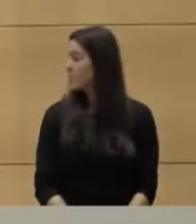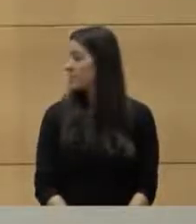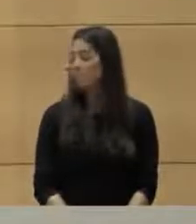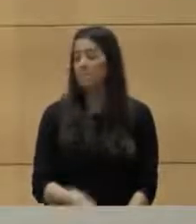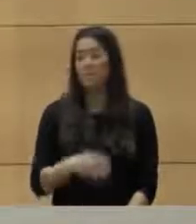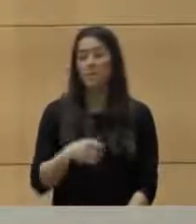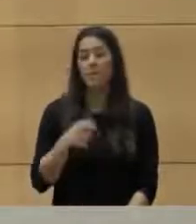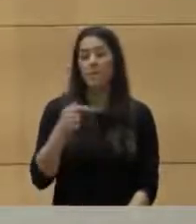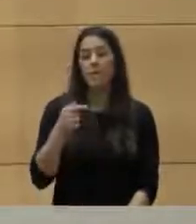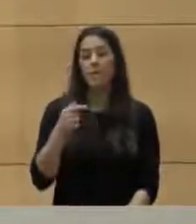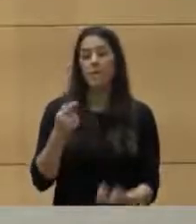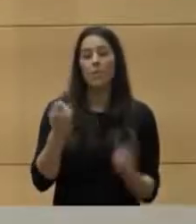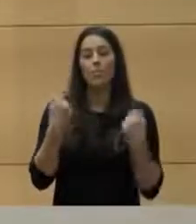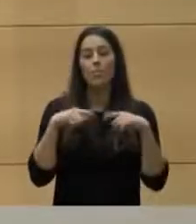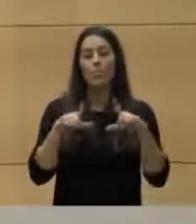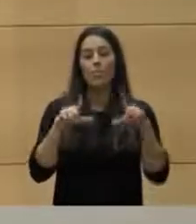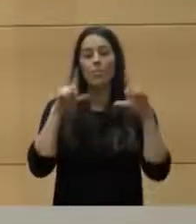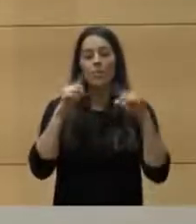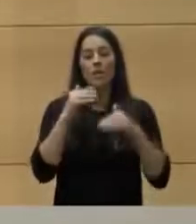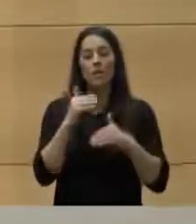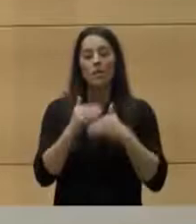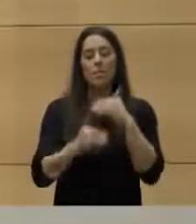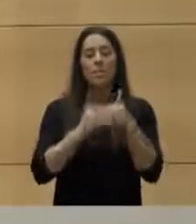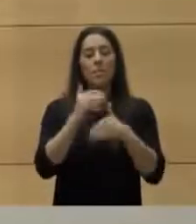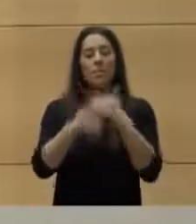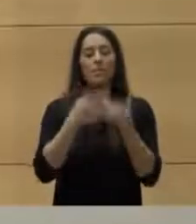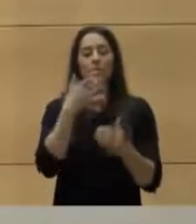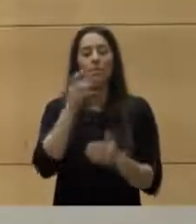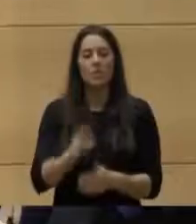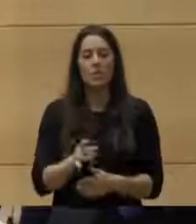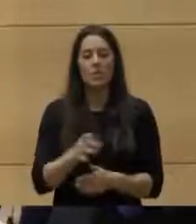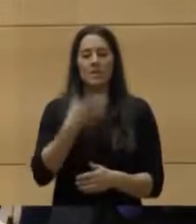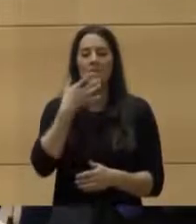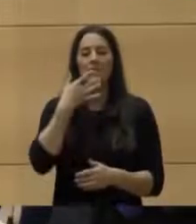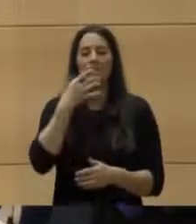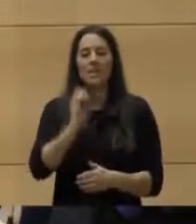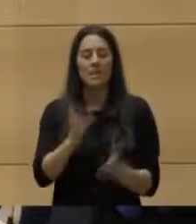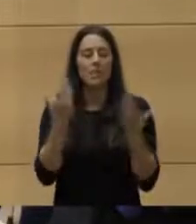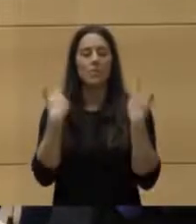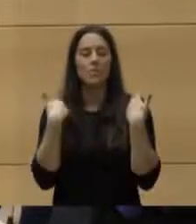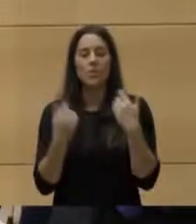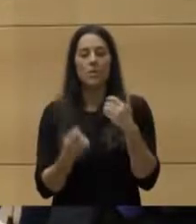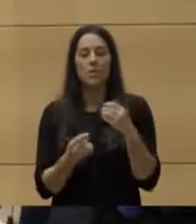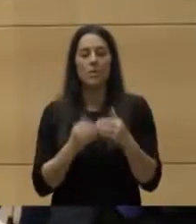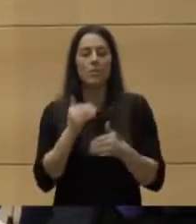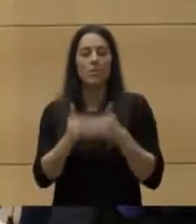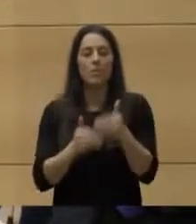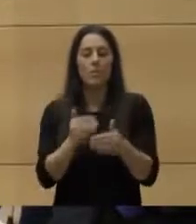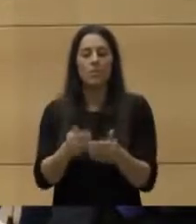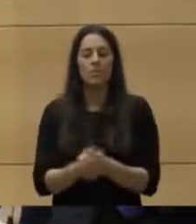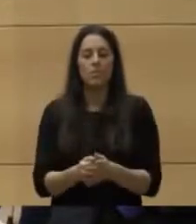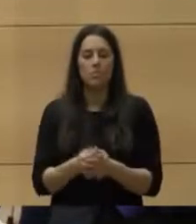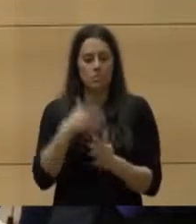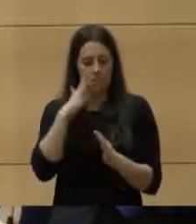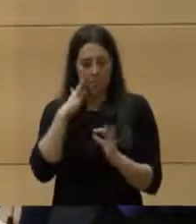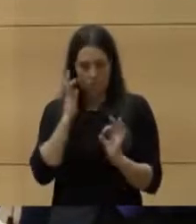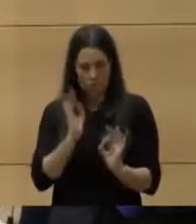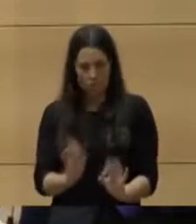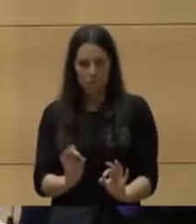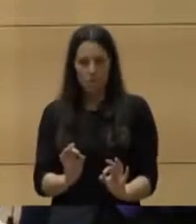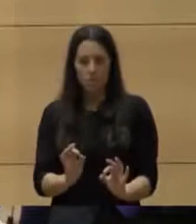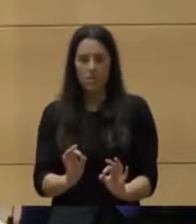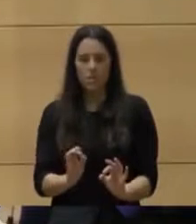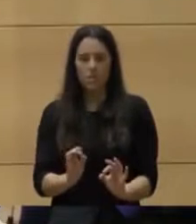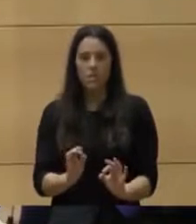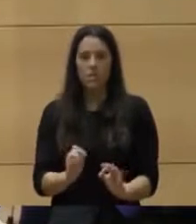¿Quién protagoniza el proceso? ¿Quién es el sujeto? Con toda sinceridad, señoras y señores, en